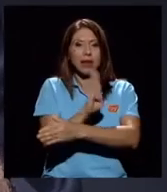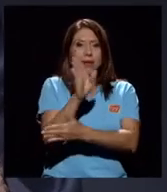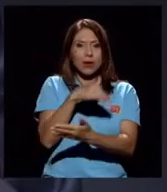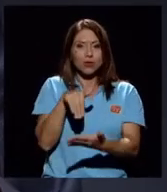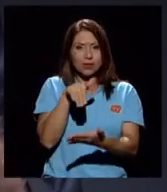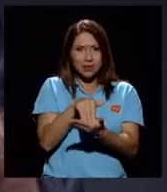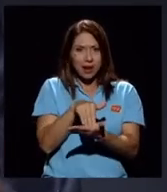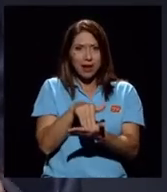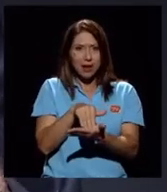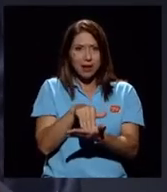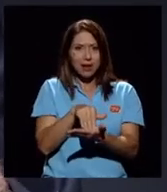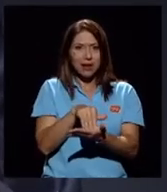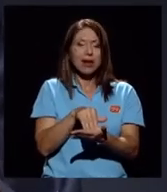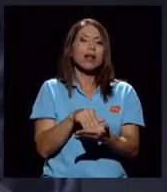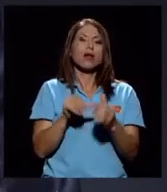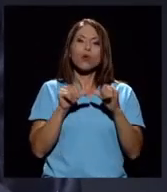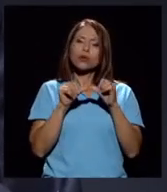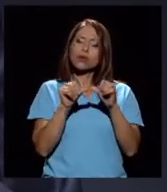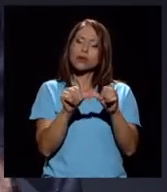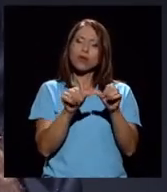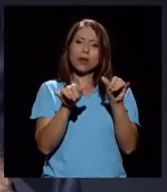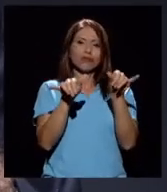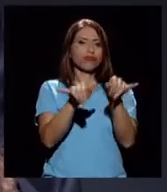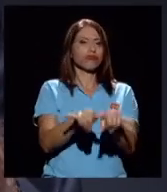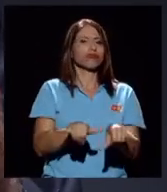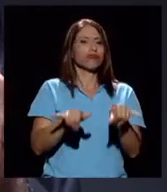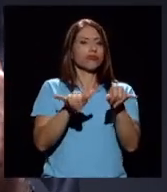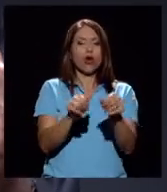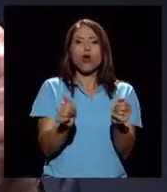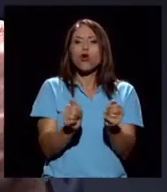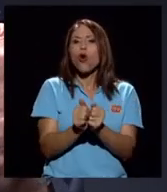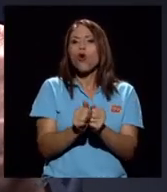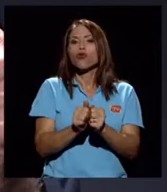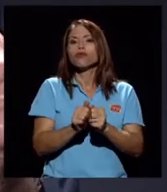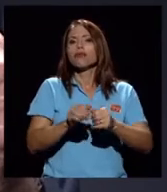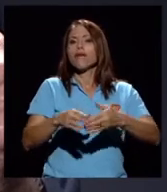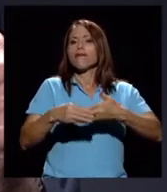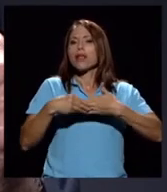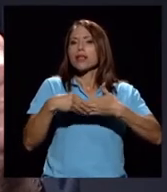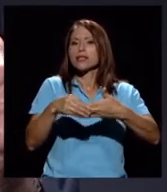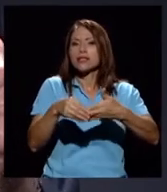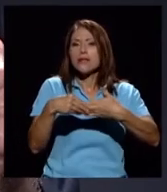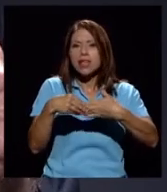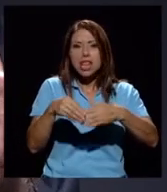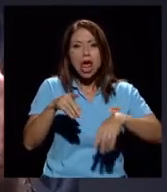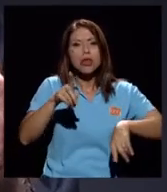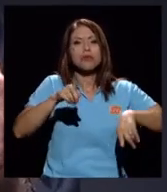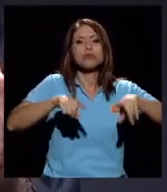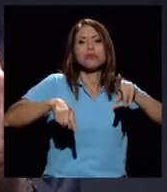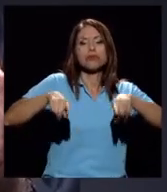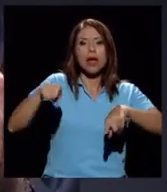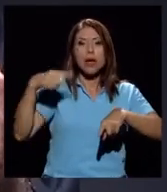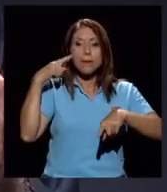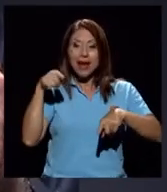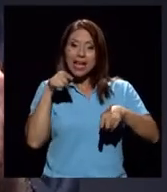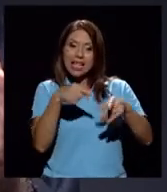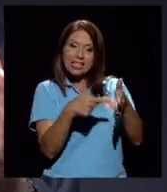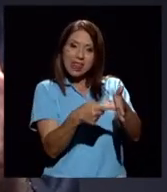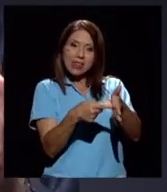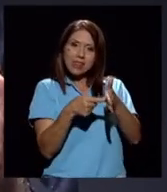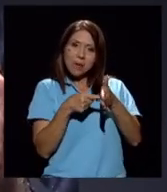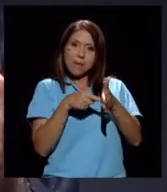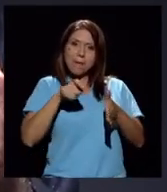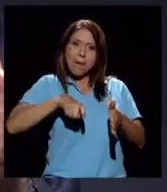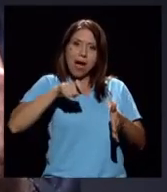mantenga o siga manteniendo una suficiente flexibilidad para que se demanda en normal verdad se vaya a